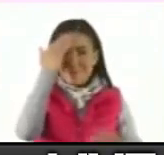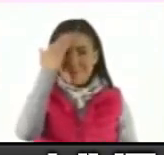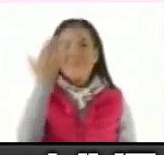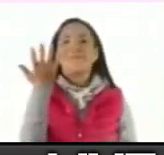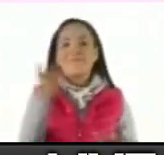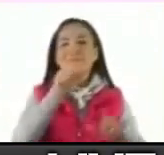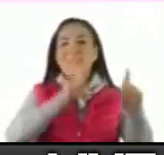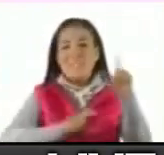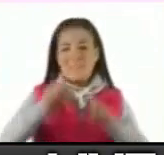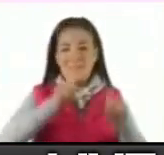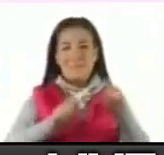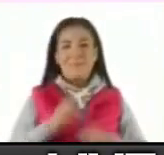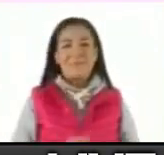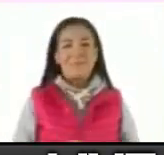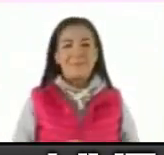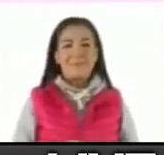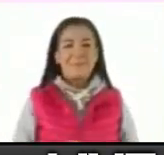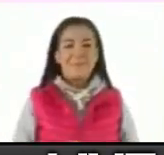química.